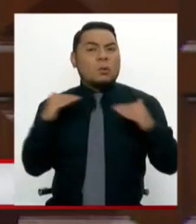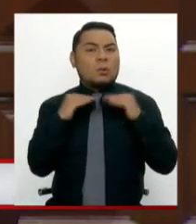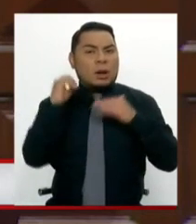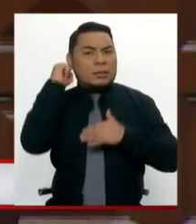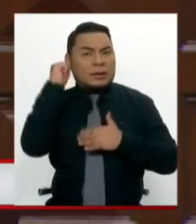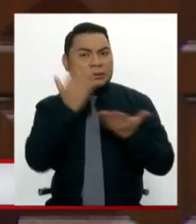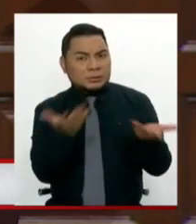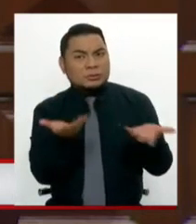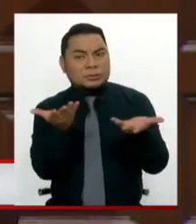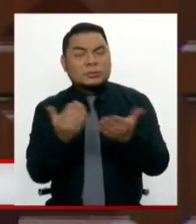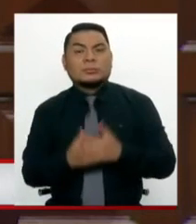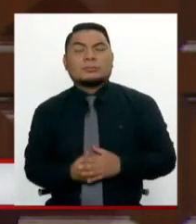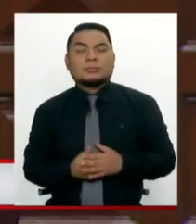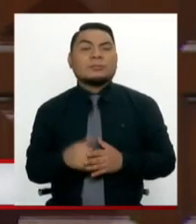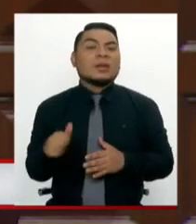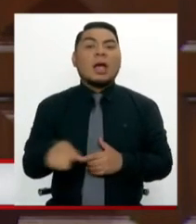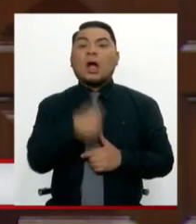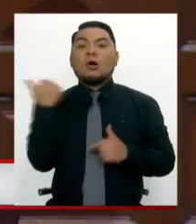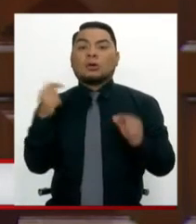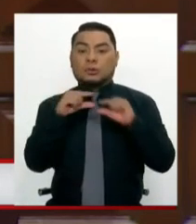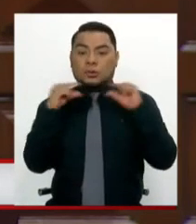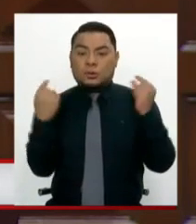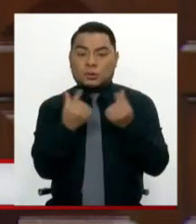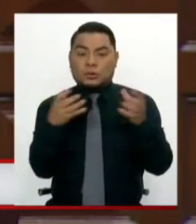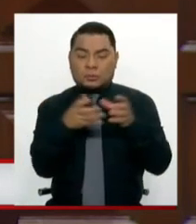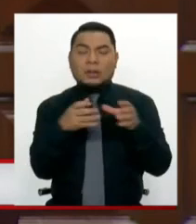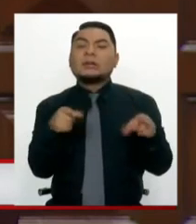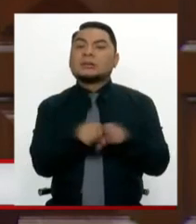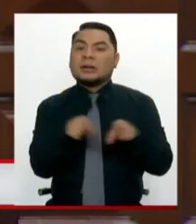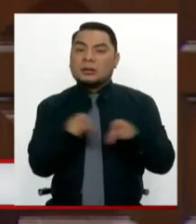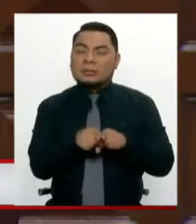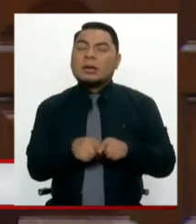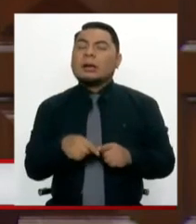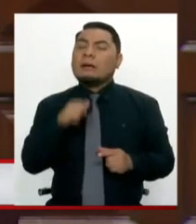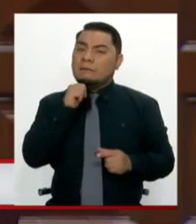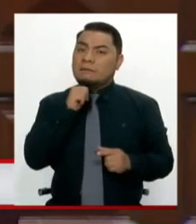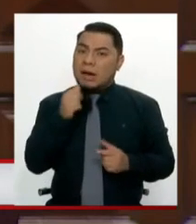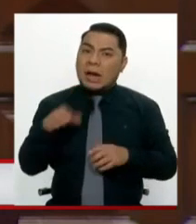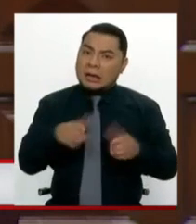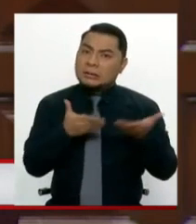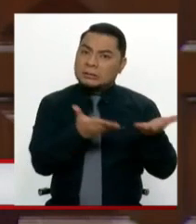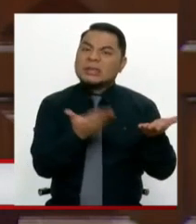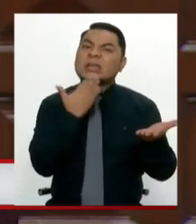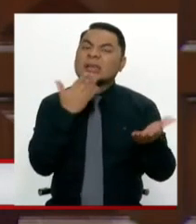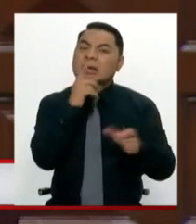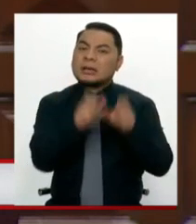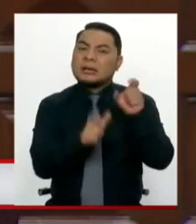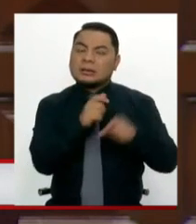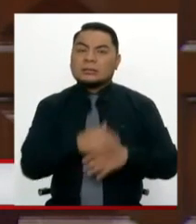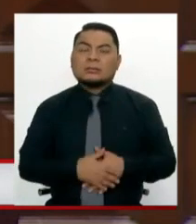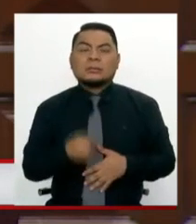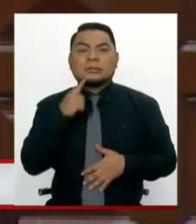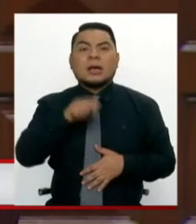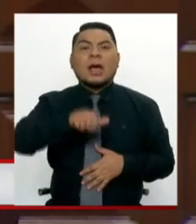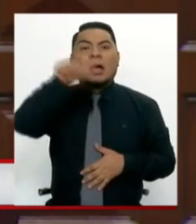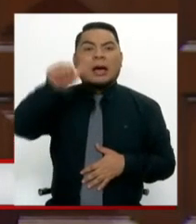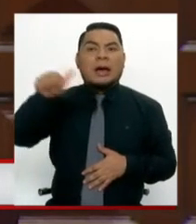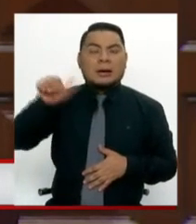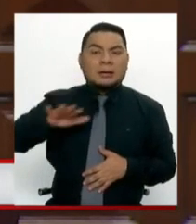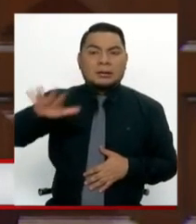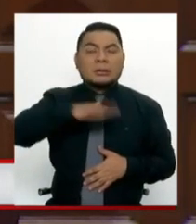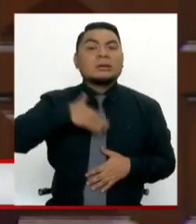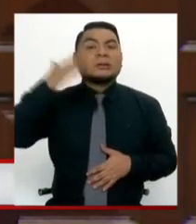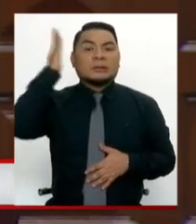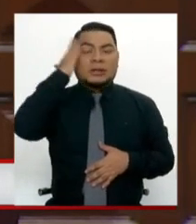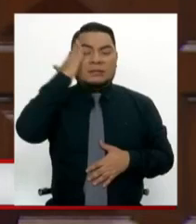derechos. Otro grupo con quien tenemos una gran deuda son nuestros hermanos del arte. Sabemos